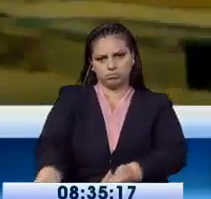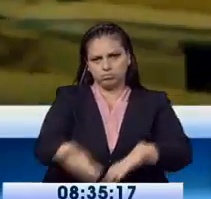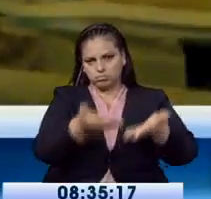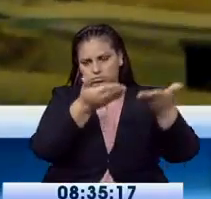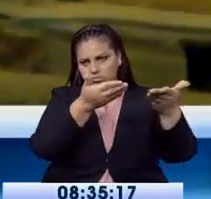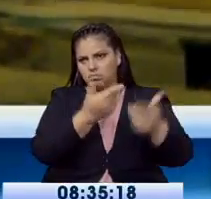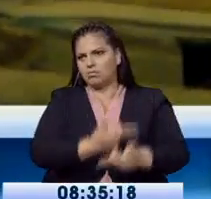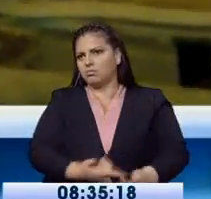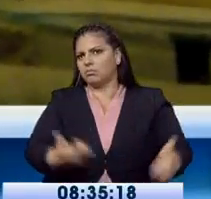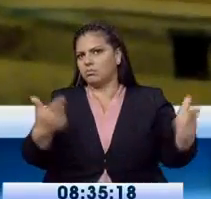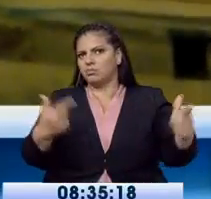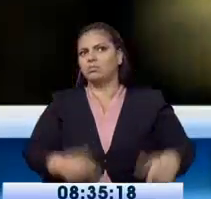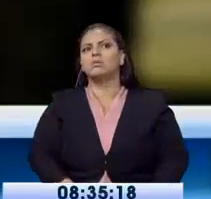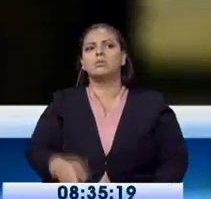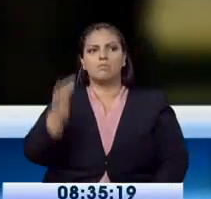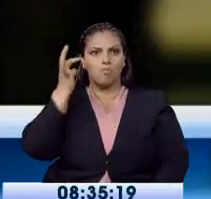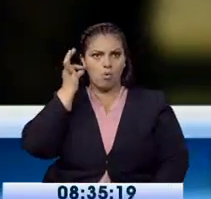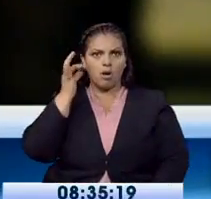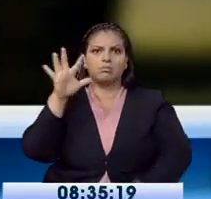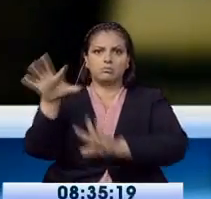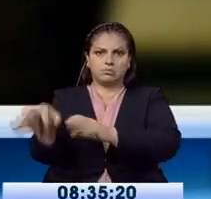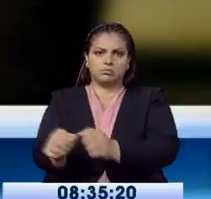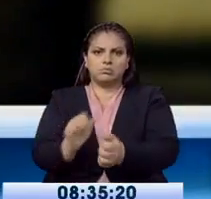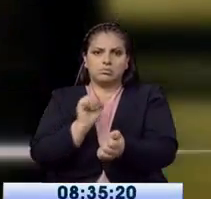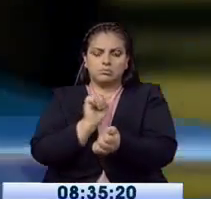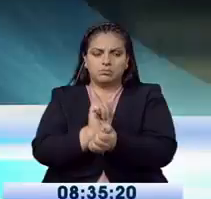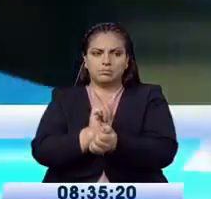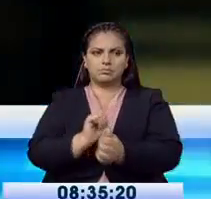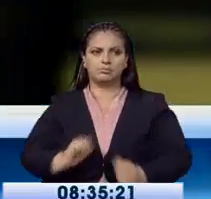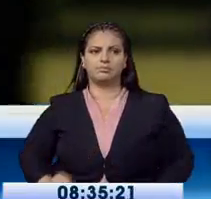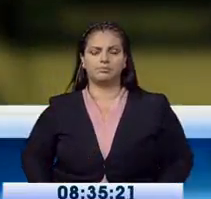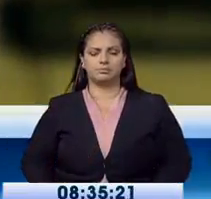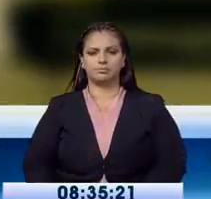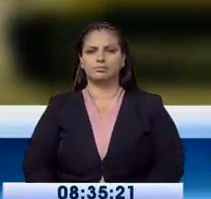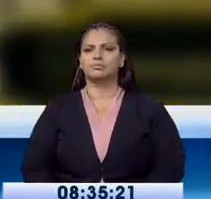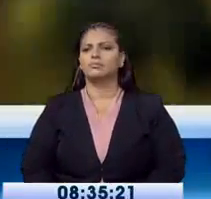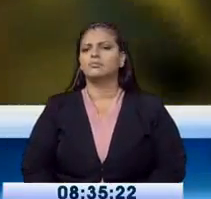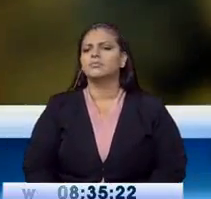Al cierre de este reportaje, los agentes de antinarcóticos aún